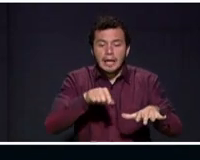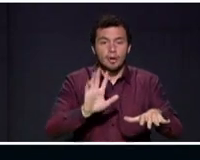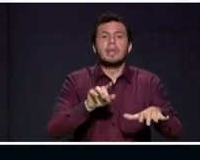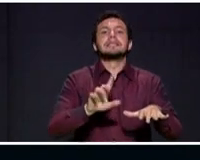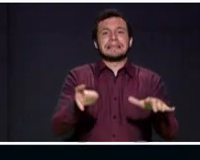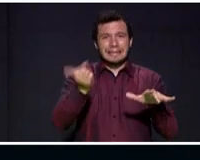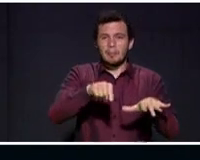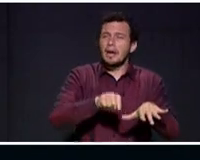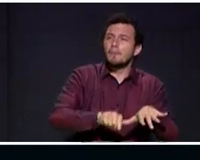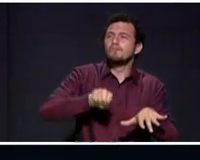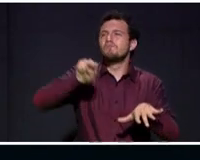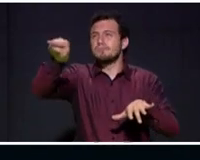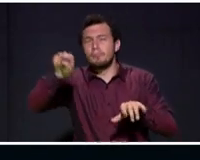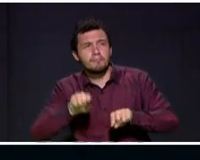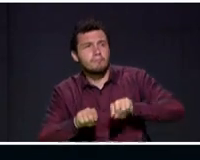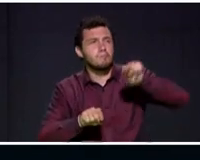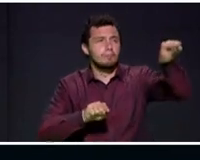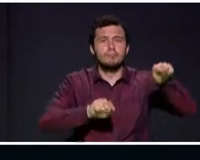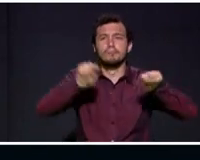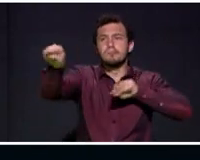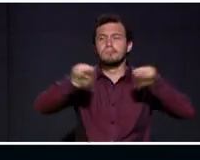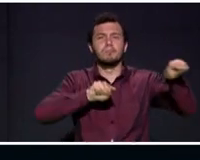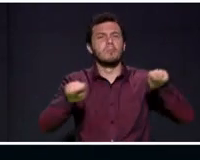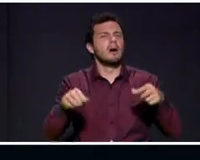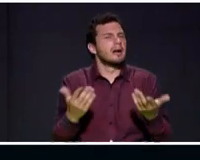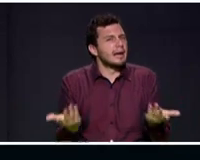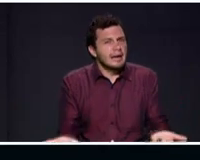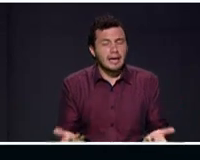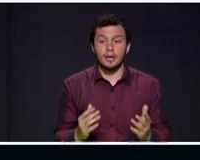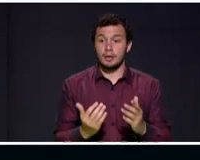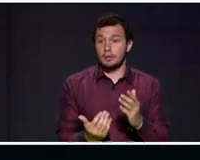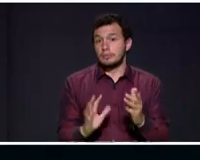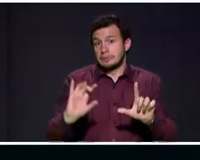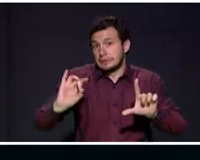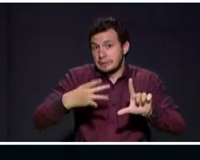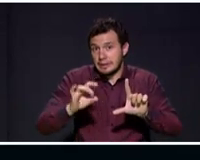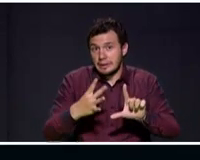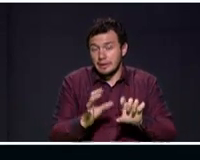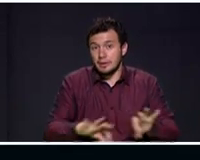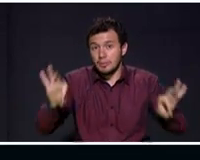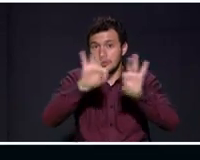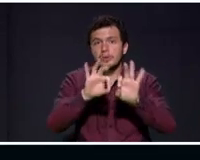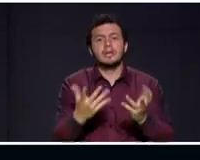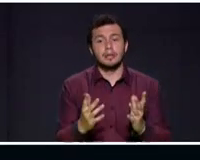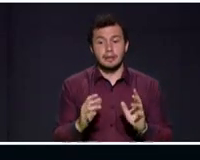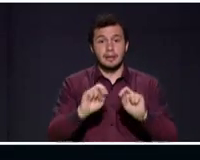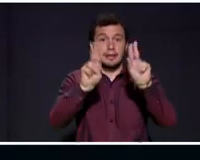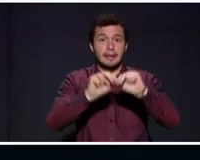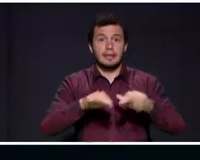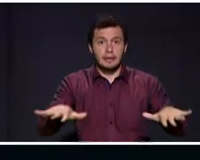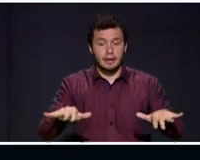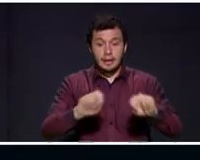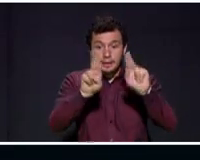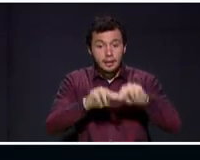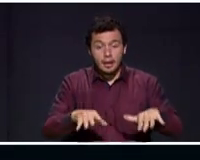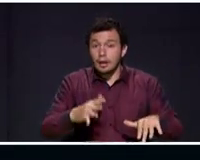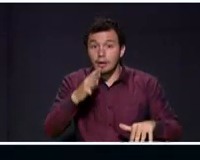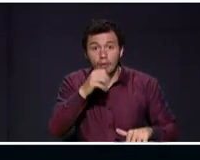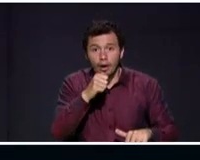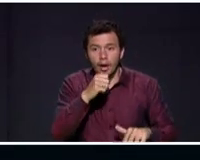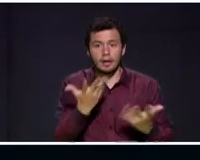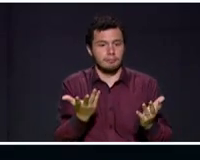hoy solo conectada el 12 por ciento 450 si no hay conectividad a internet no hay escuela no